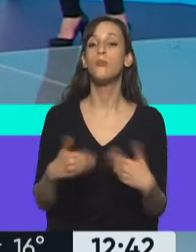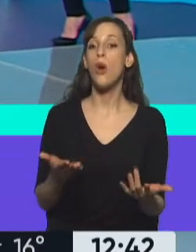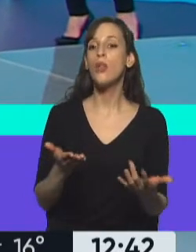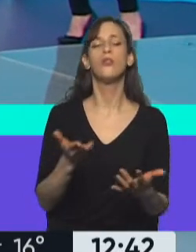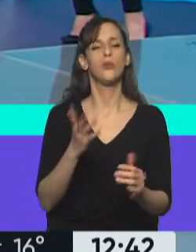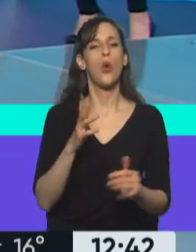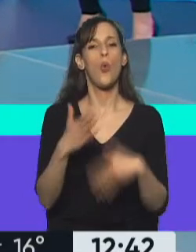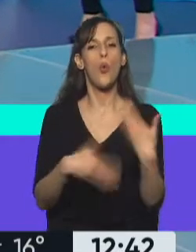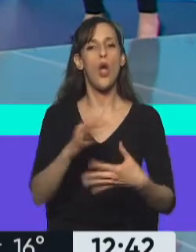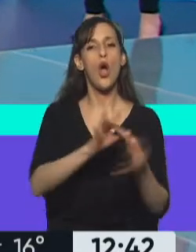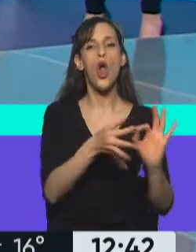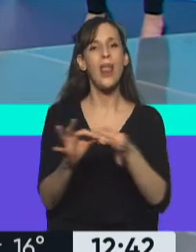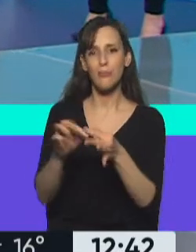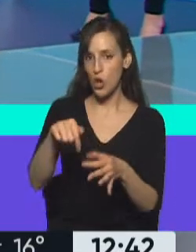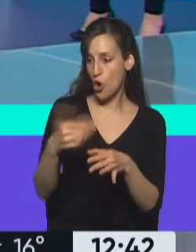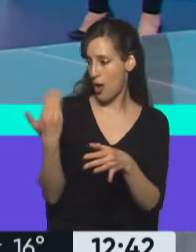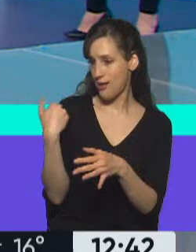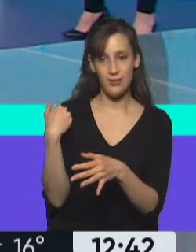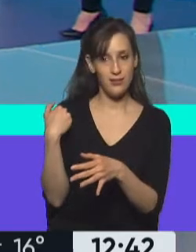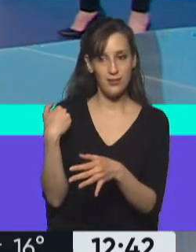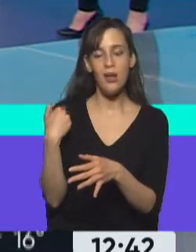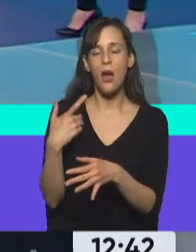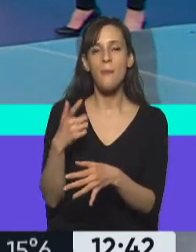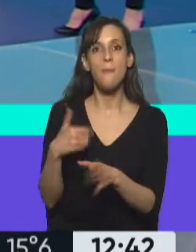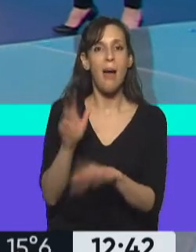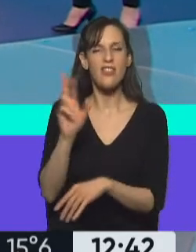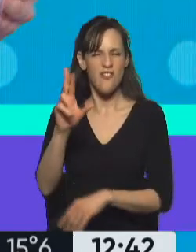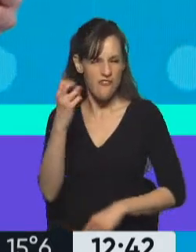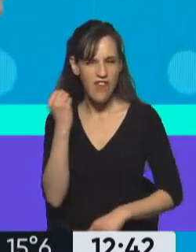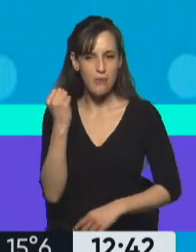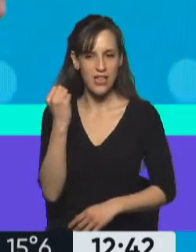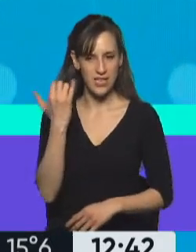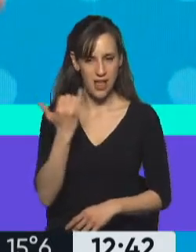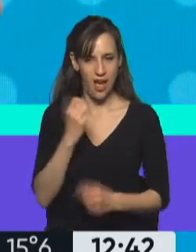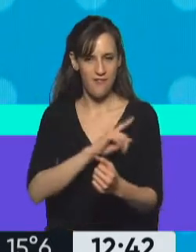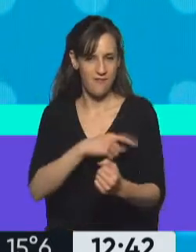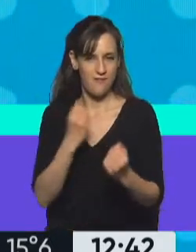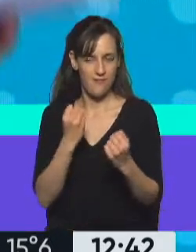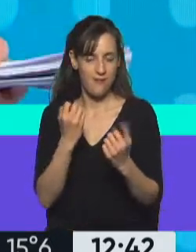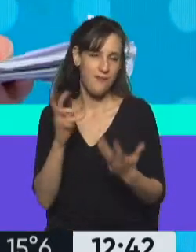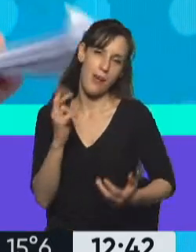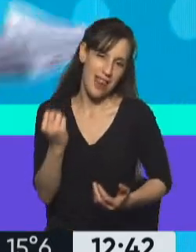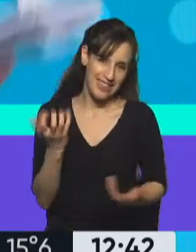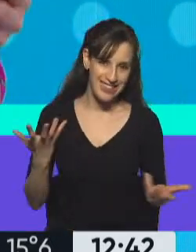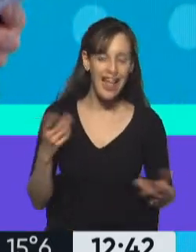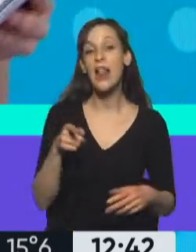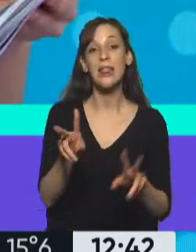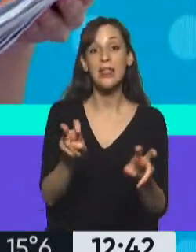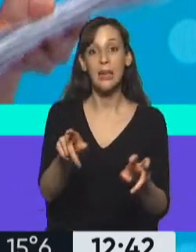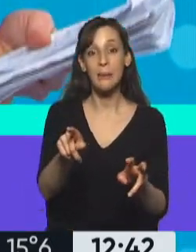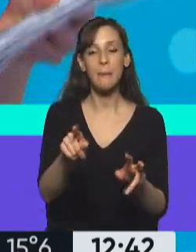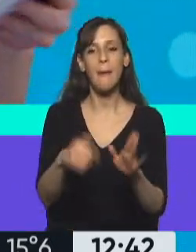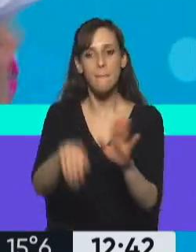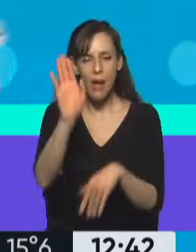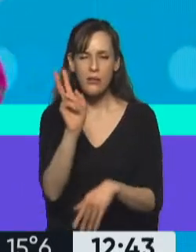Juegos Olímpicos más feministas, en lo que tiene que ver quizás con los números, con esto que llamamos superficial, no porque sea superficial, pero sí lo que